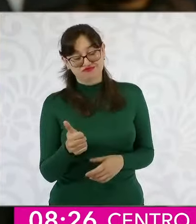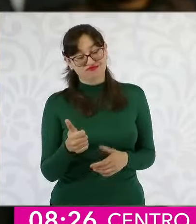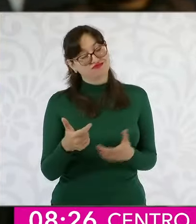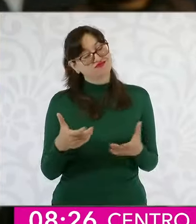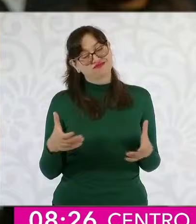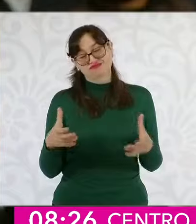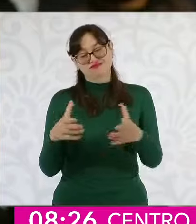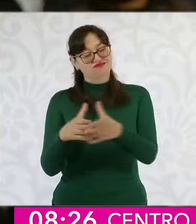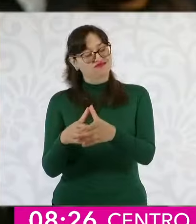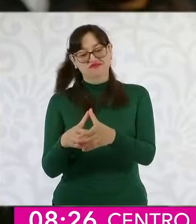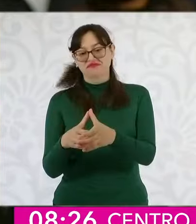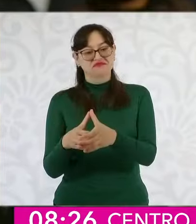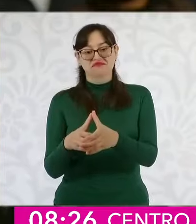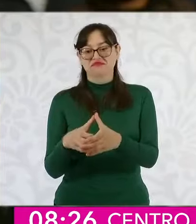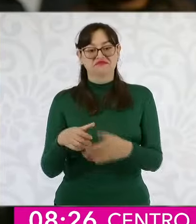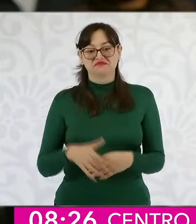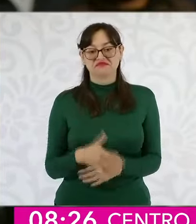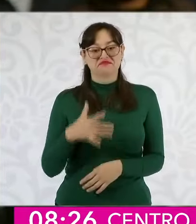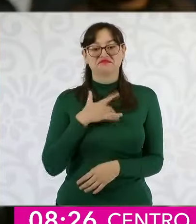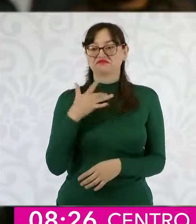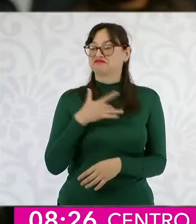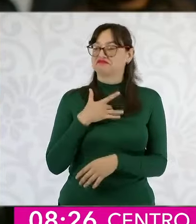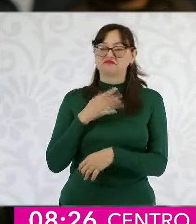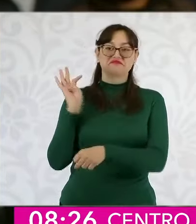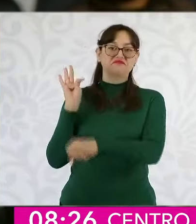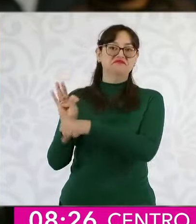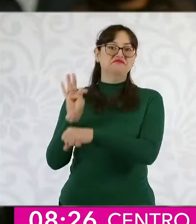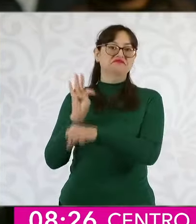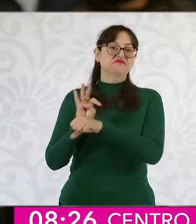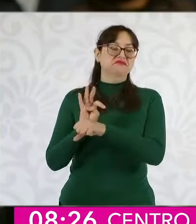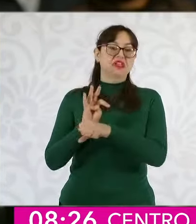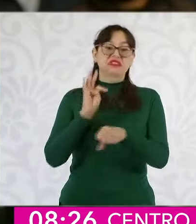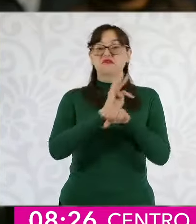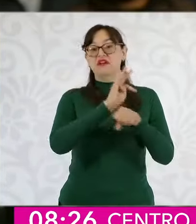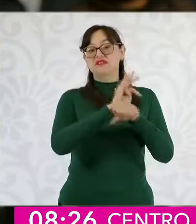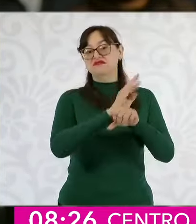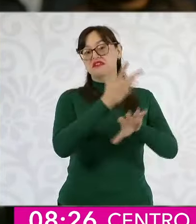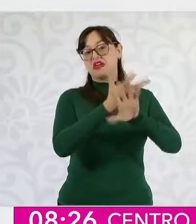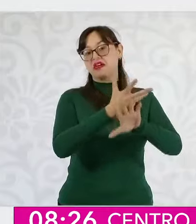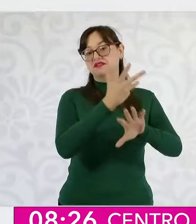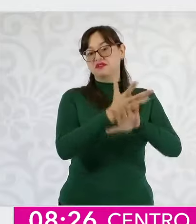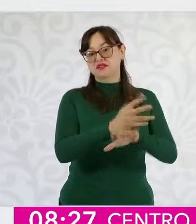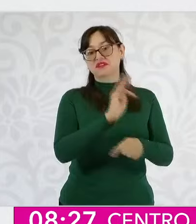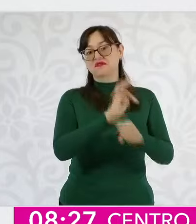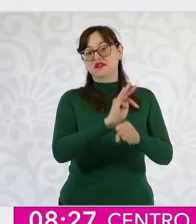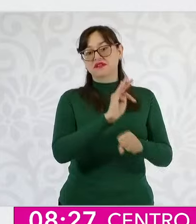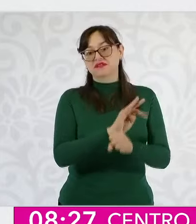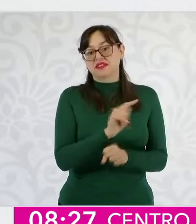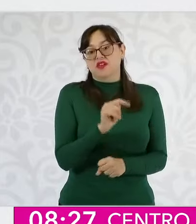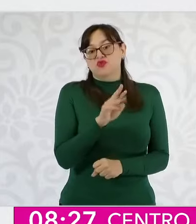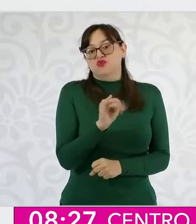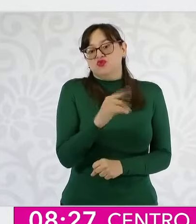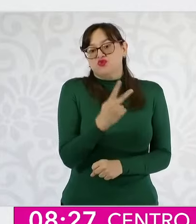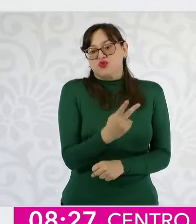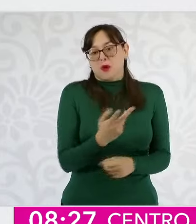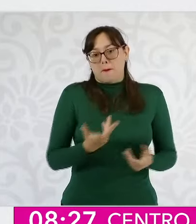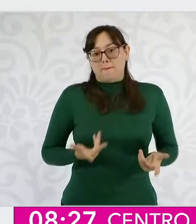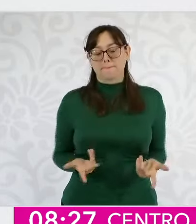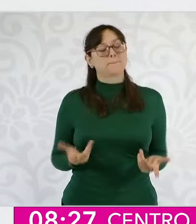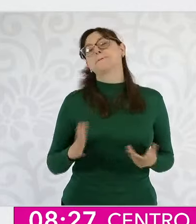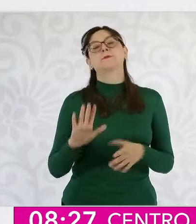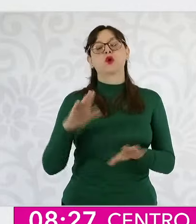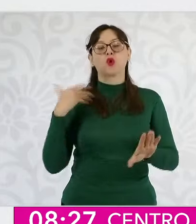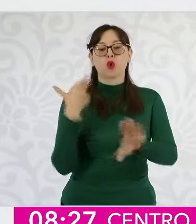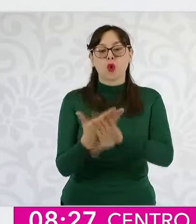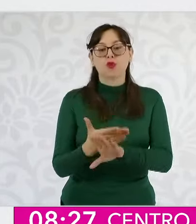de la oposición que incluso se pone del lado de Donald Trump en temas argumentativos, atacando, pues en este caso a